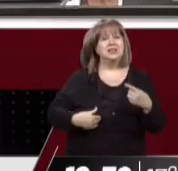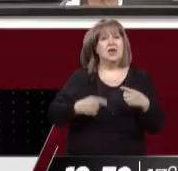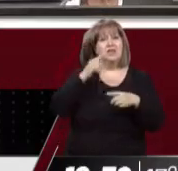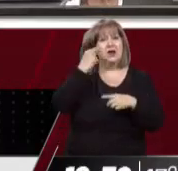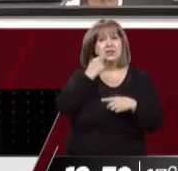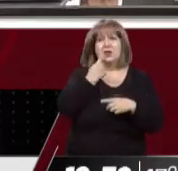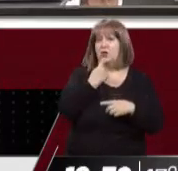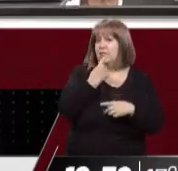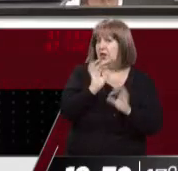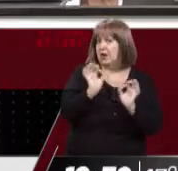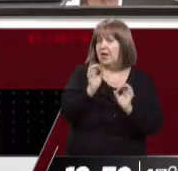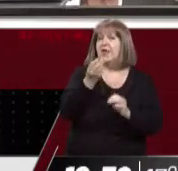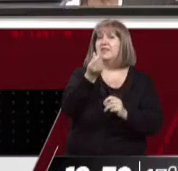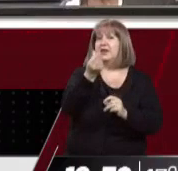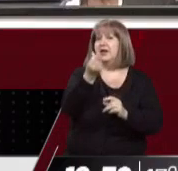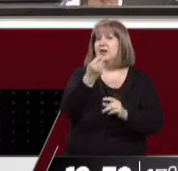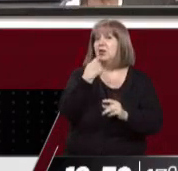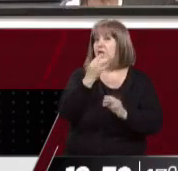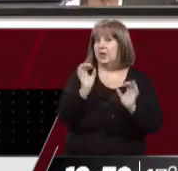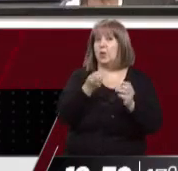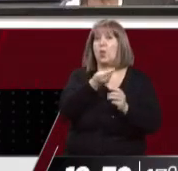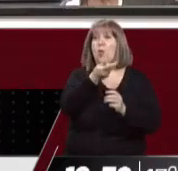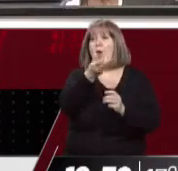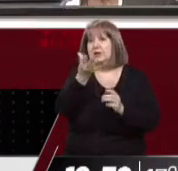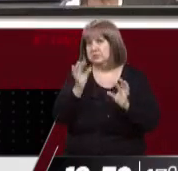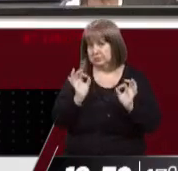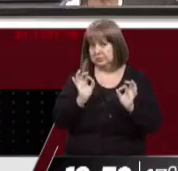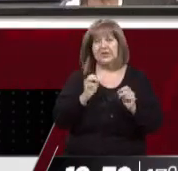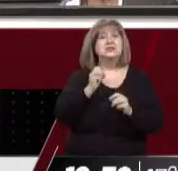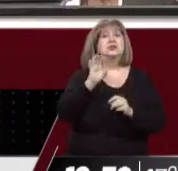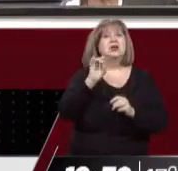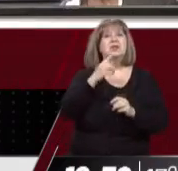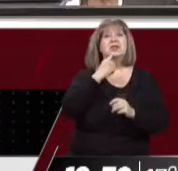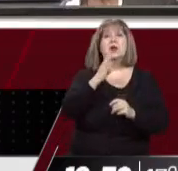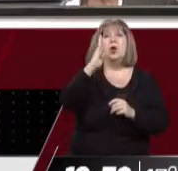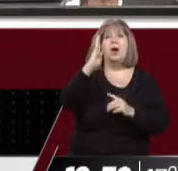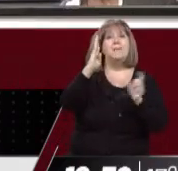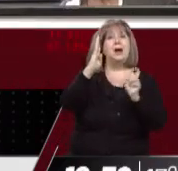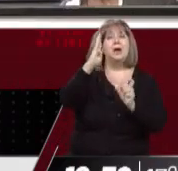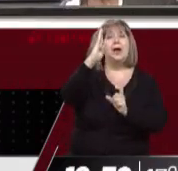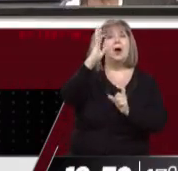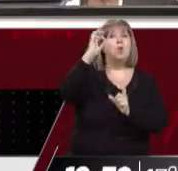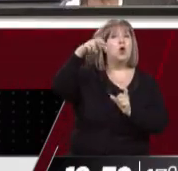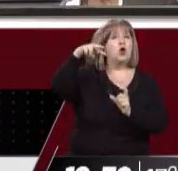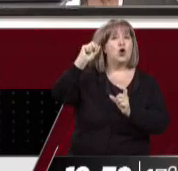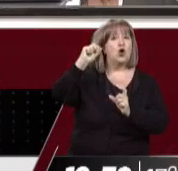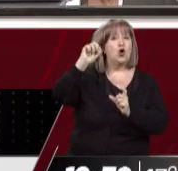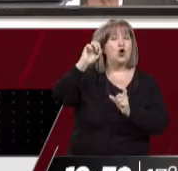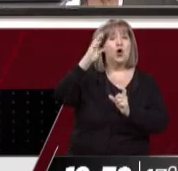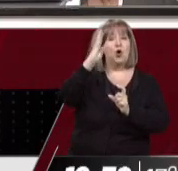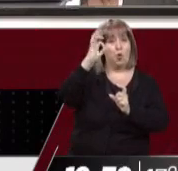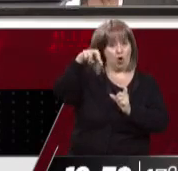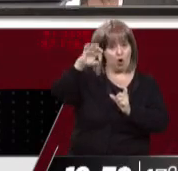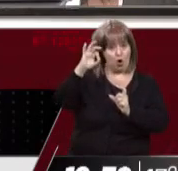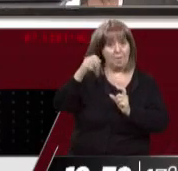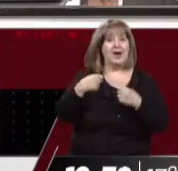el monto, pero habló nuevamente de este bono sobre el final del año, cuando más se necesita. Porque además de la escalada